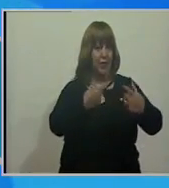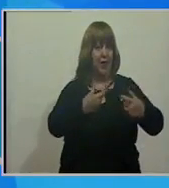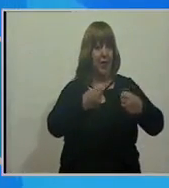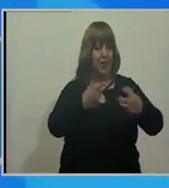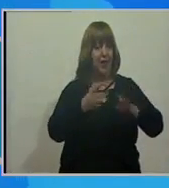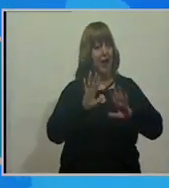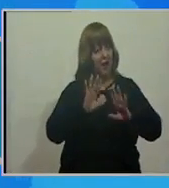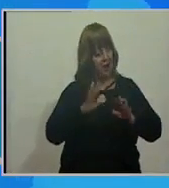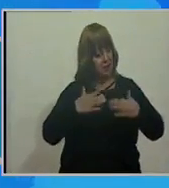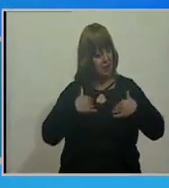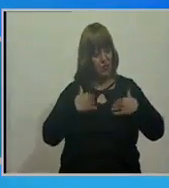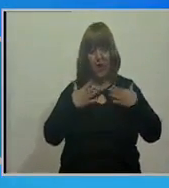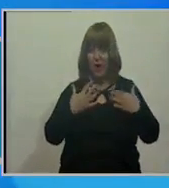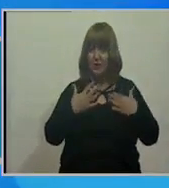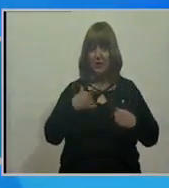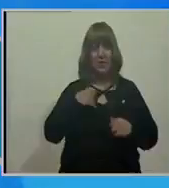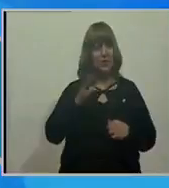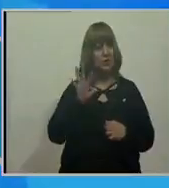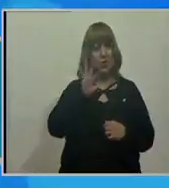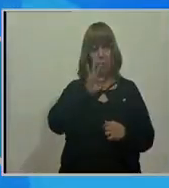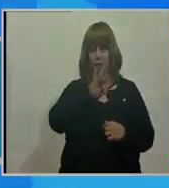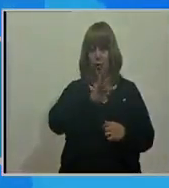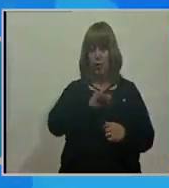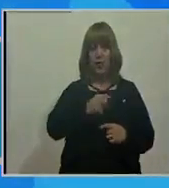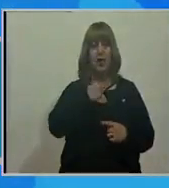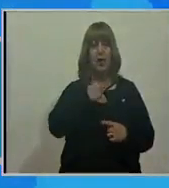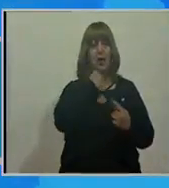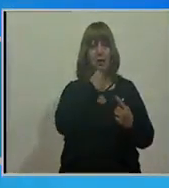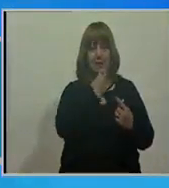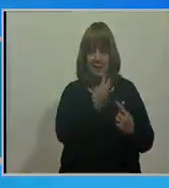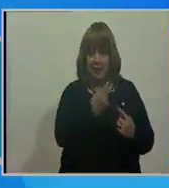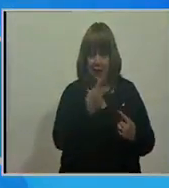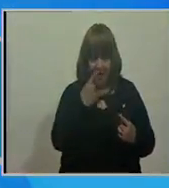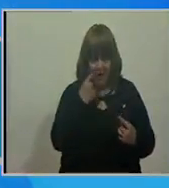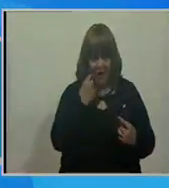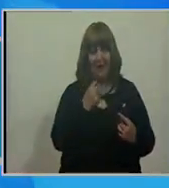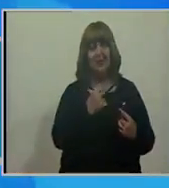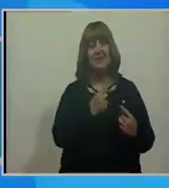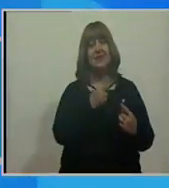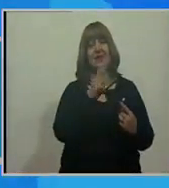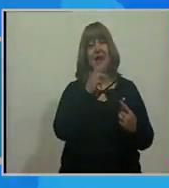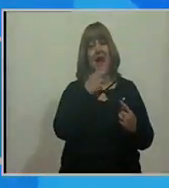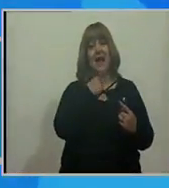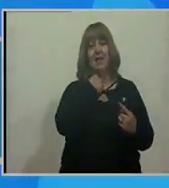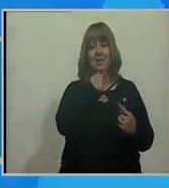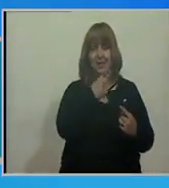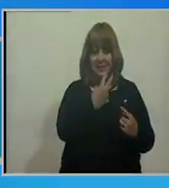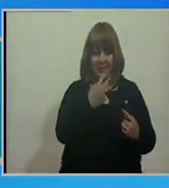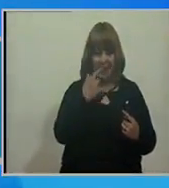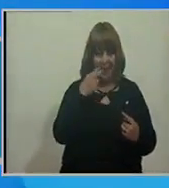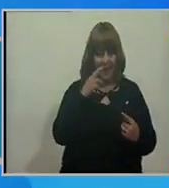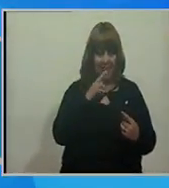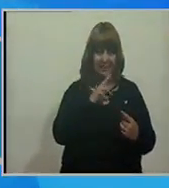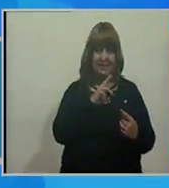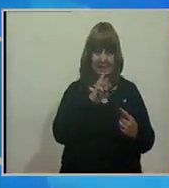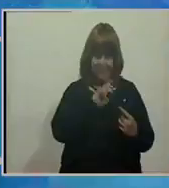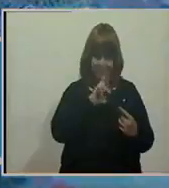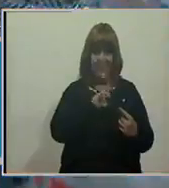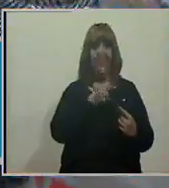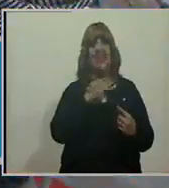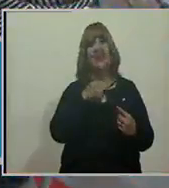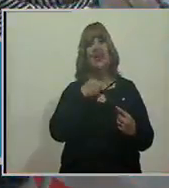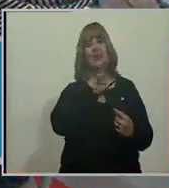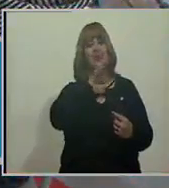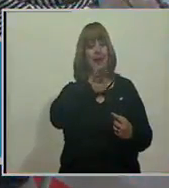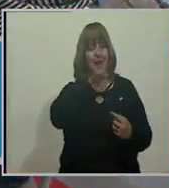Sí. Con respecto a todo, a mis hijas y al pequeñito que ya está grande. Tu nieto que está enorme, está hecho un bombón.